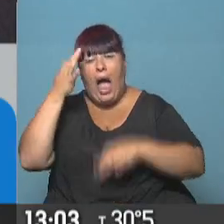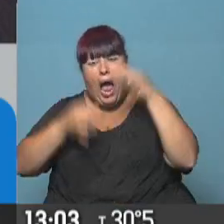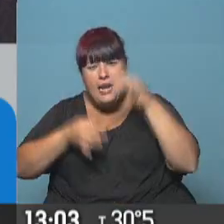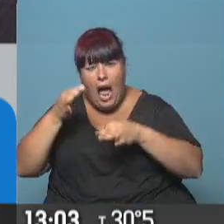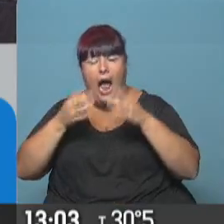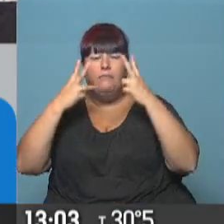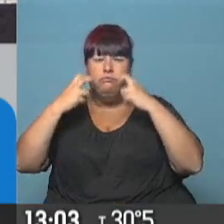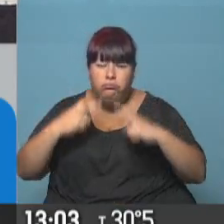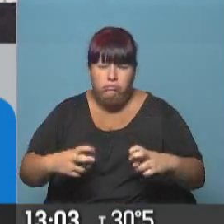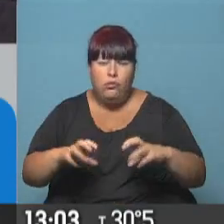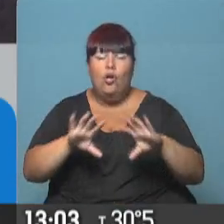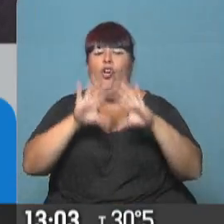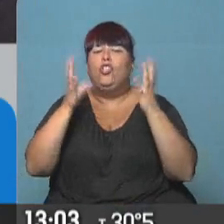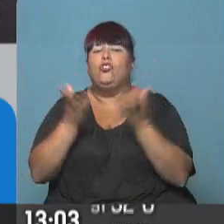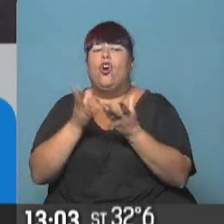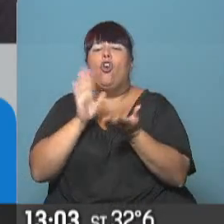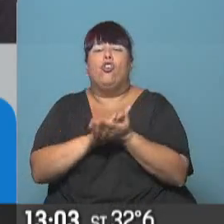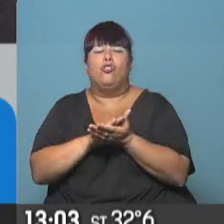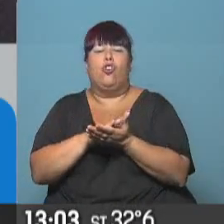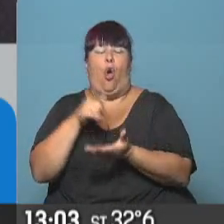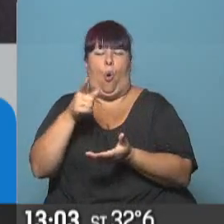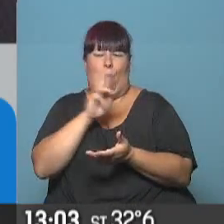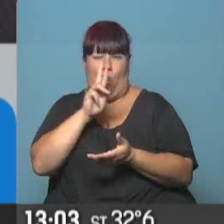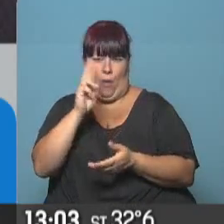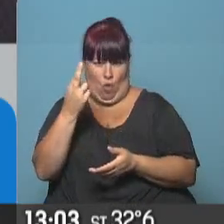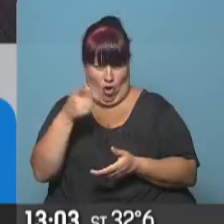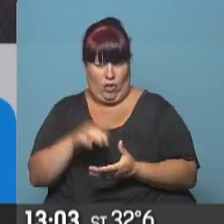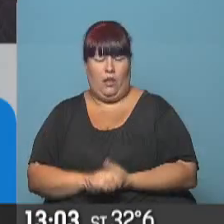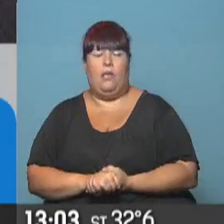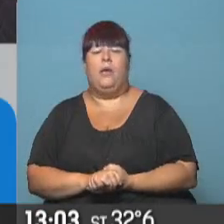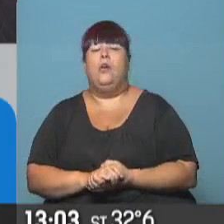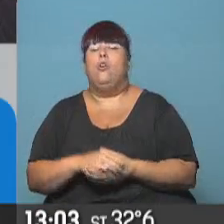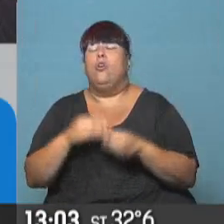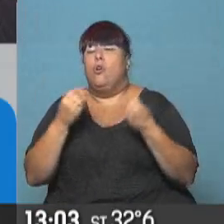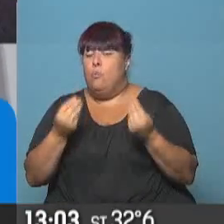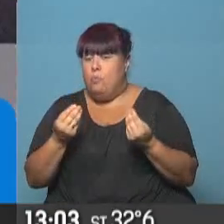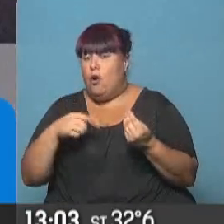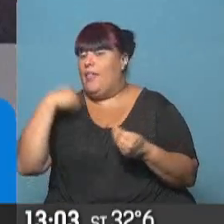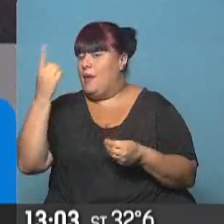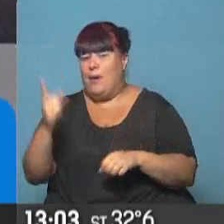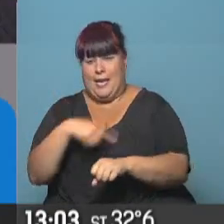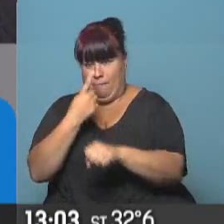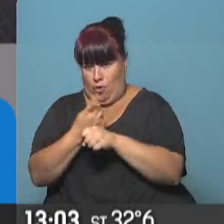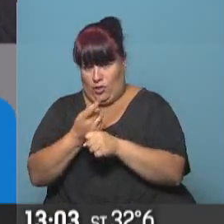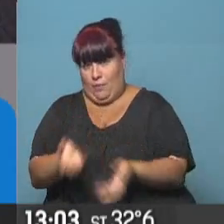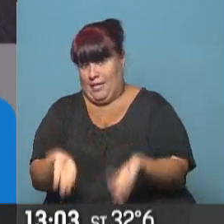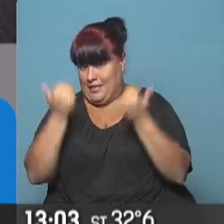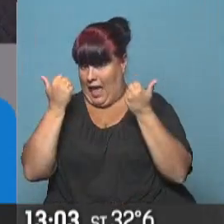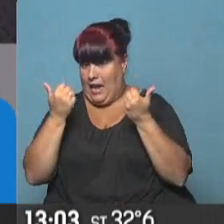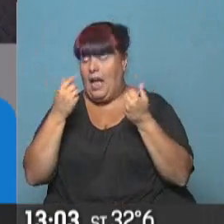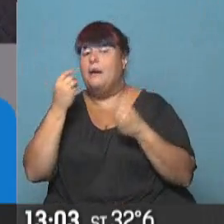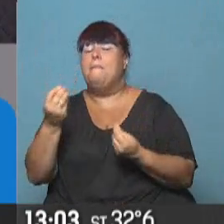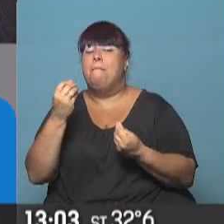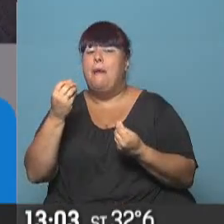análisis, pericias, todo lo que haya que hacer sobre el cuerpo de Song Qinsan, porque después no van a poder exhumarlo, porque